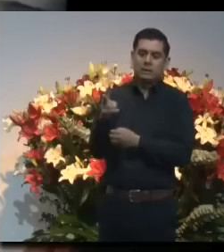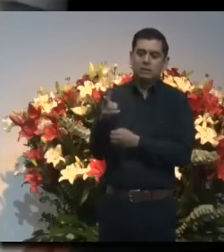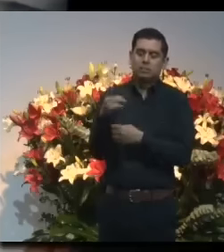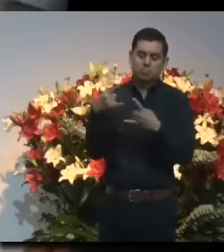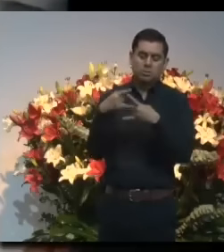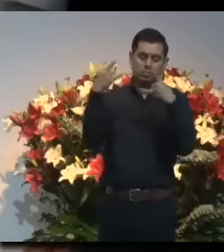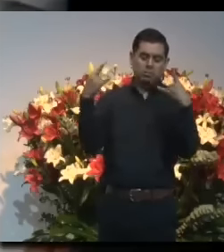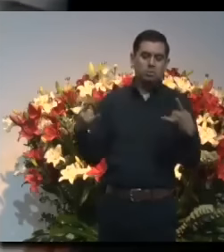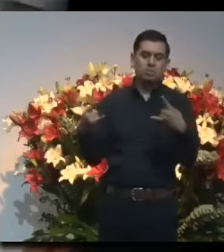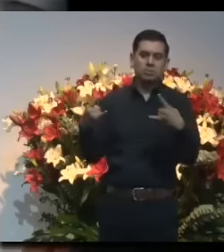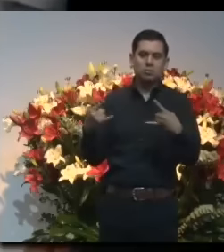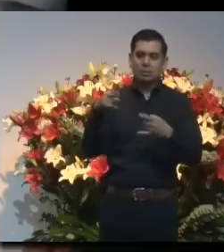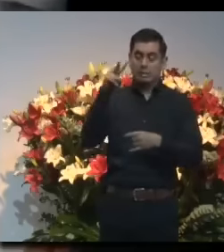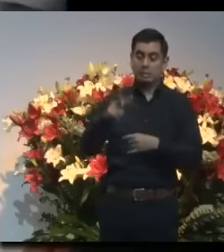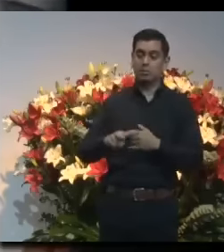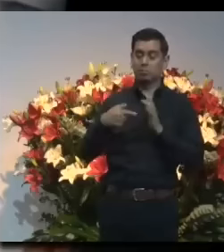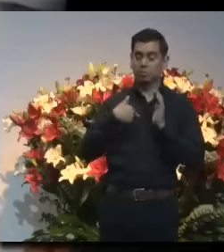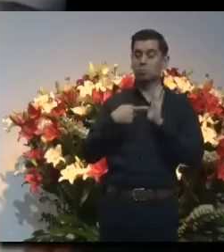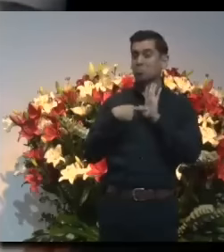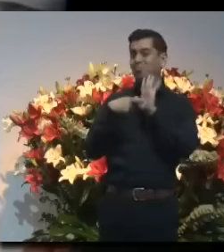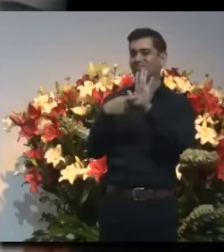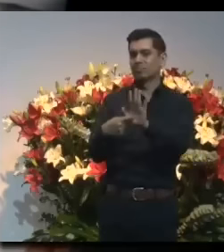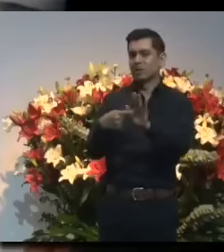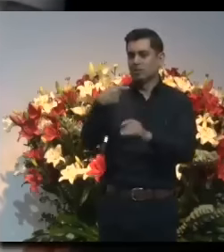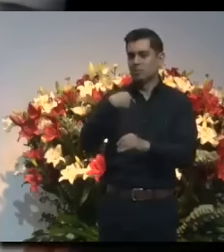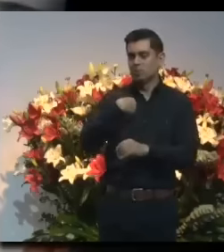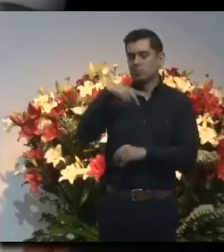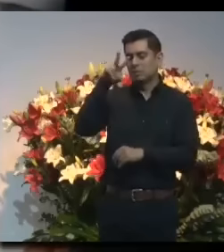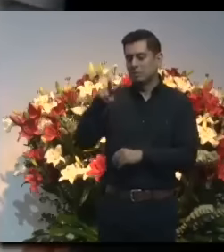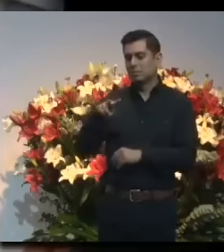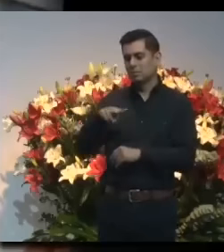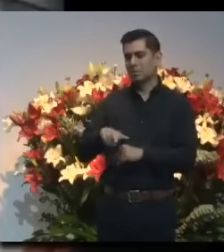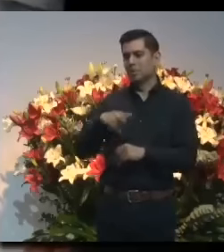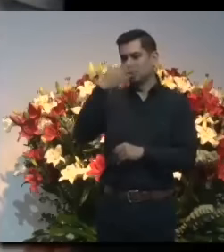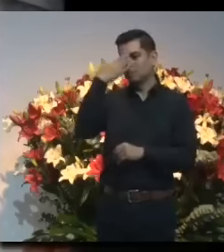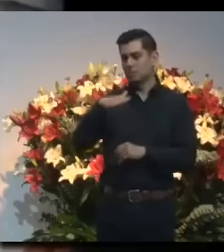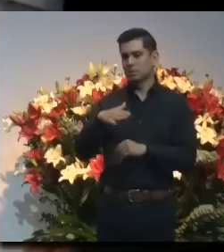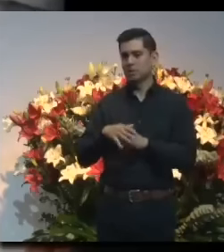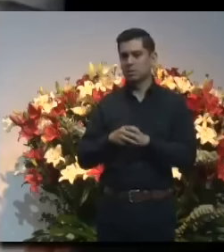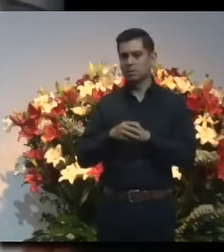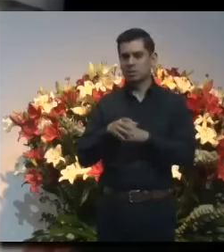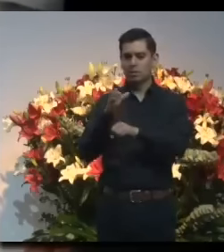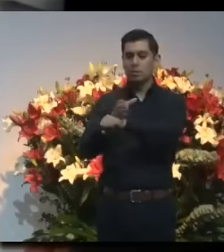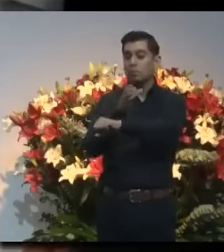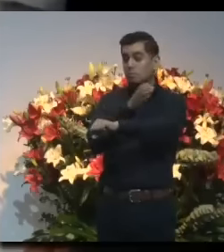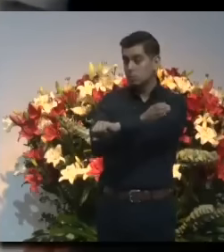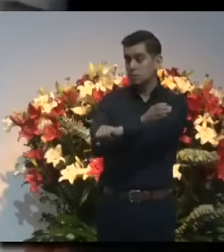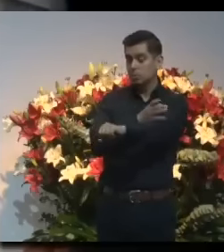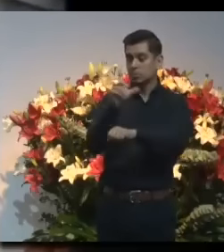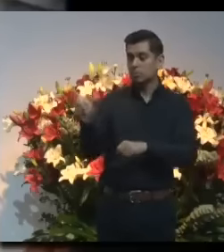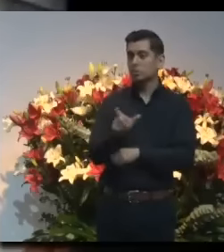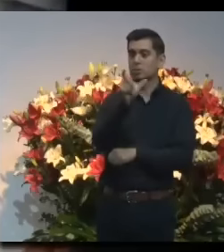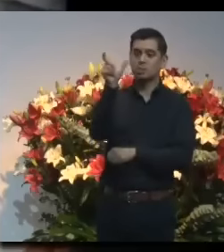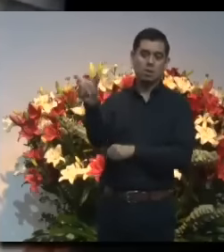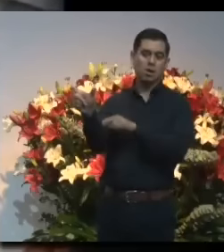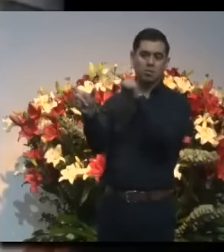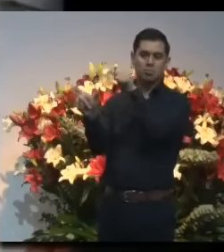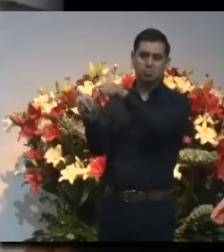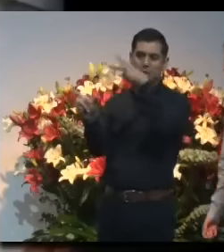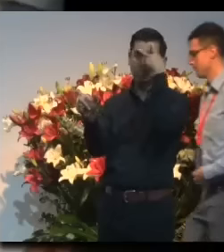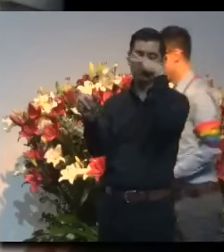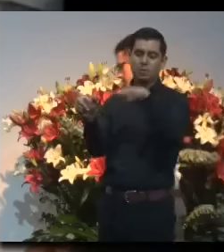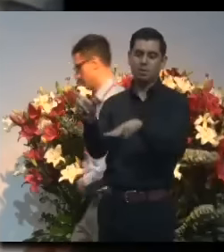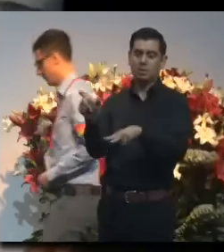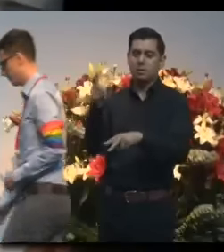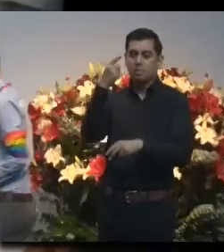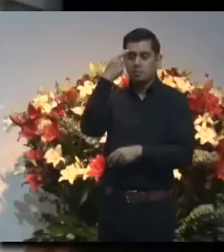sentido, me queda claro que hay que acompañar a las mujeres víctimas de violencia. Por eso presenté la tarjeta mexicana. Las mujeres que estén en una